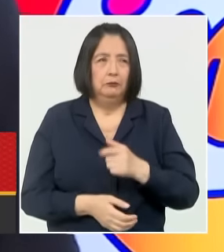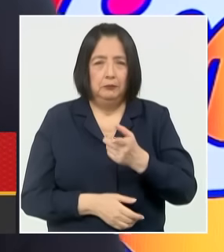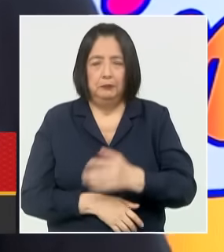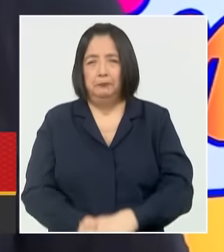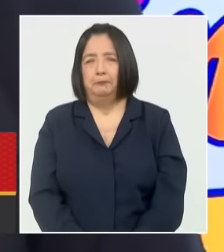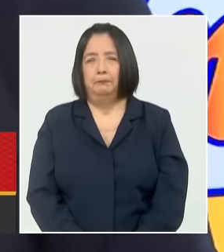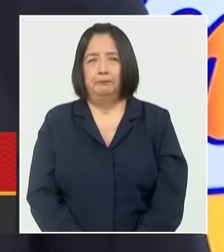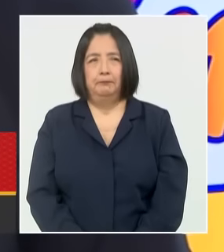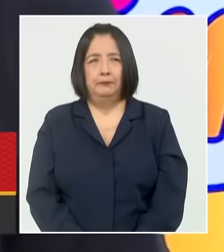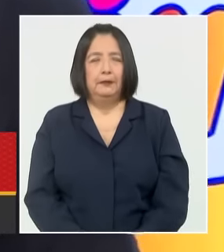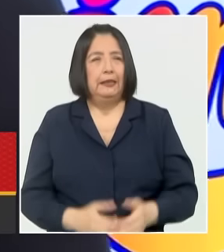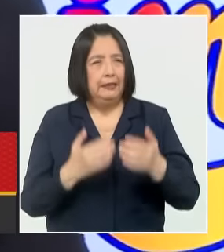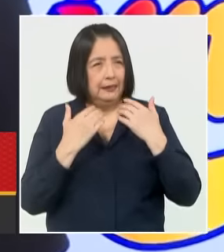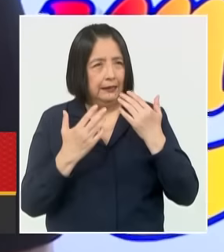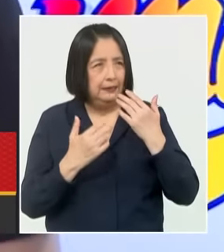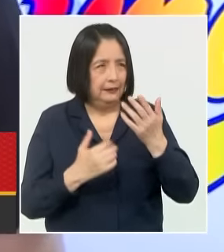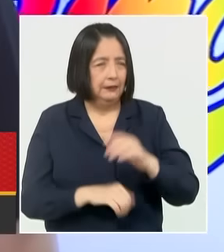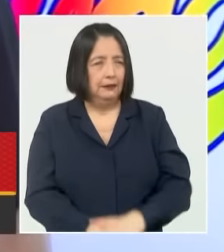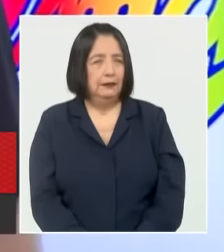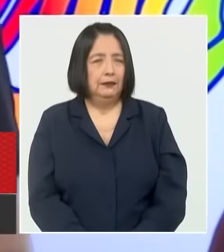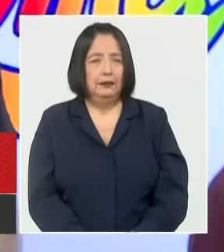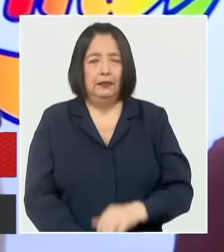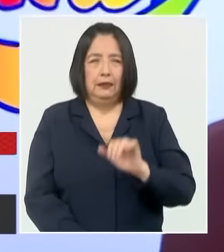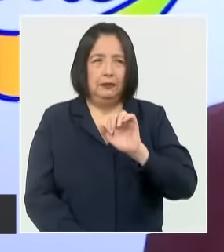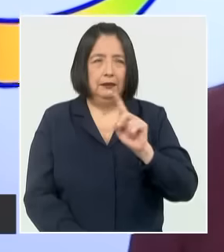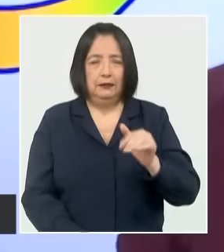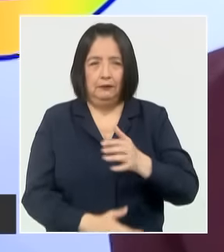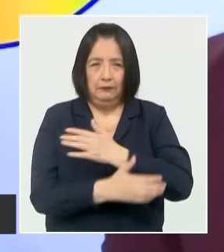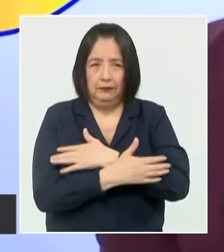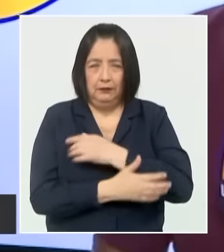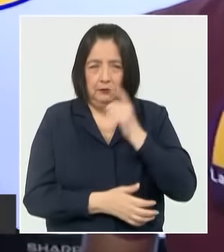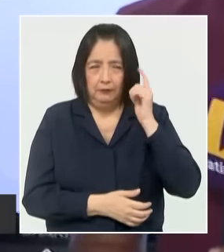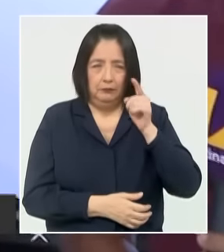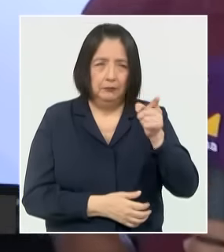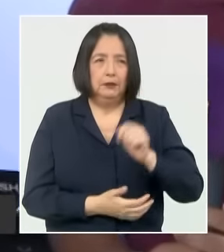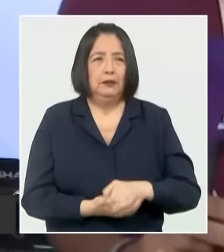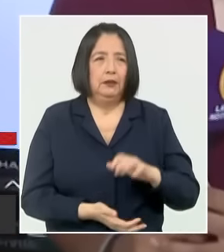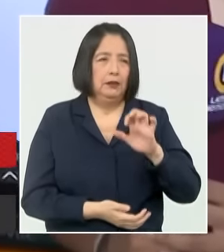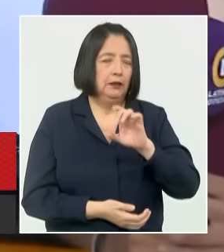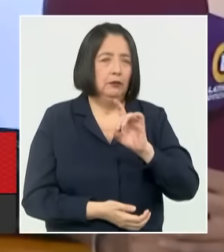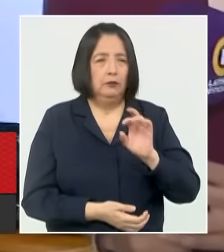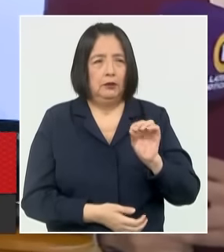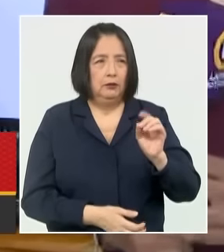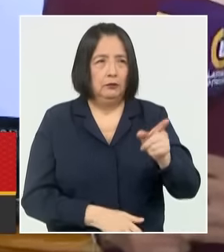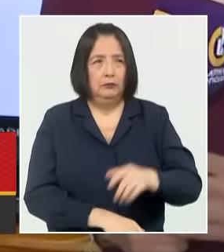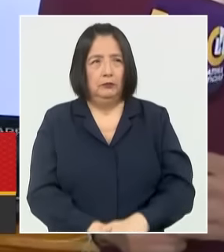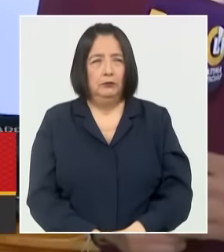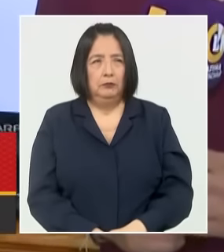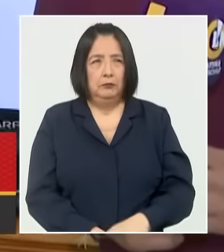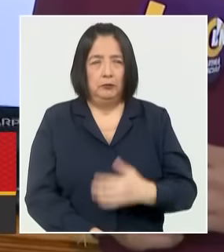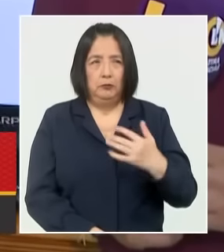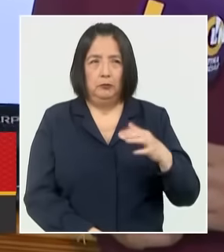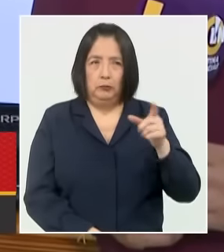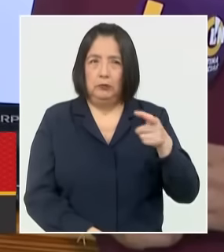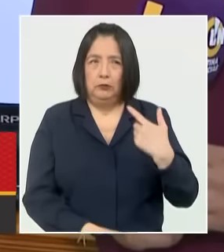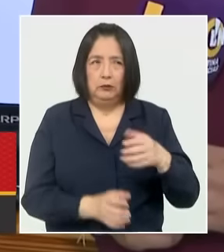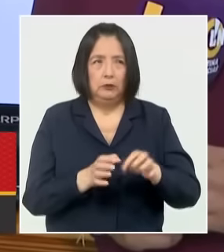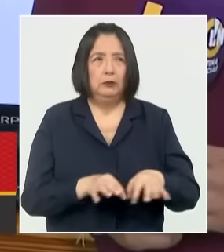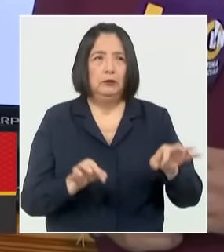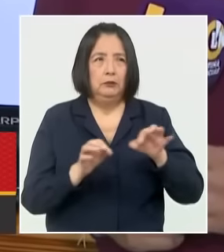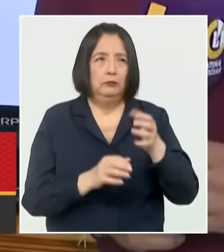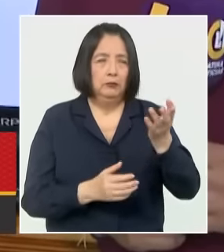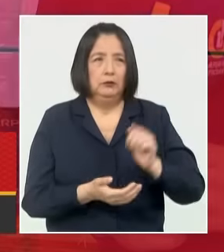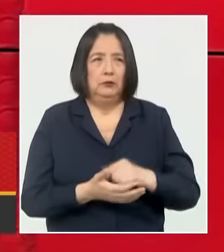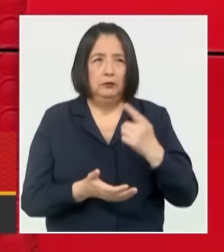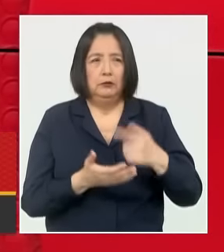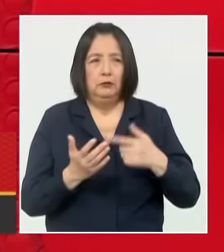set. Muchísimas gracias, Ángel. Las felicitaciones también para Eduardo Romay, personaje importante en